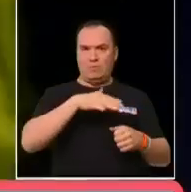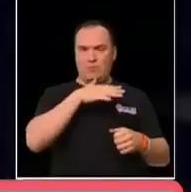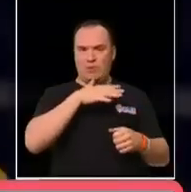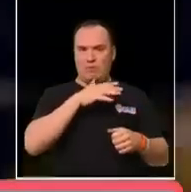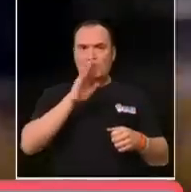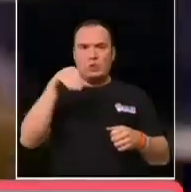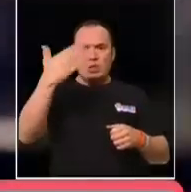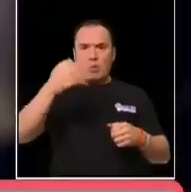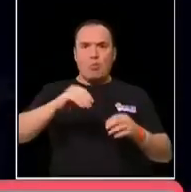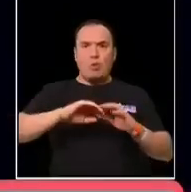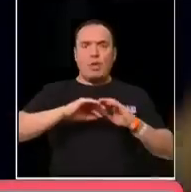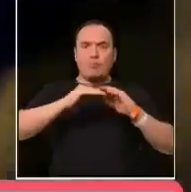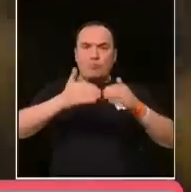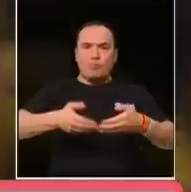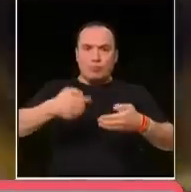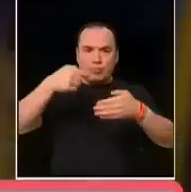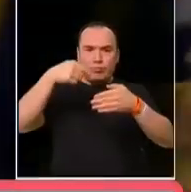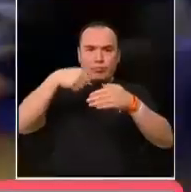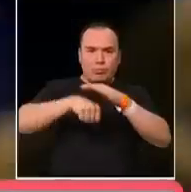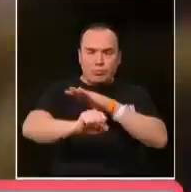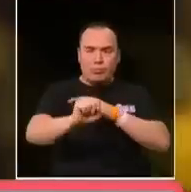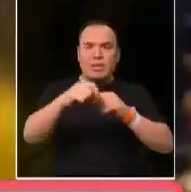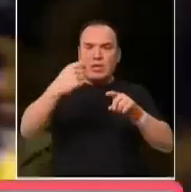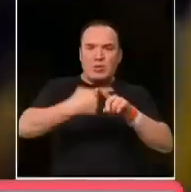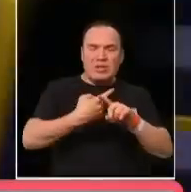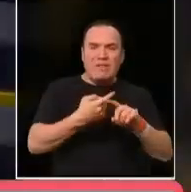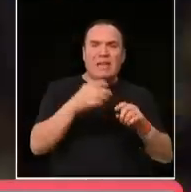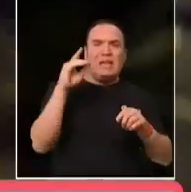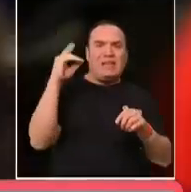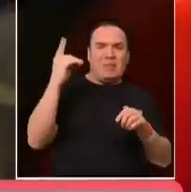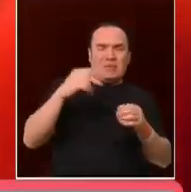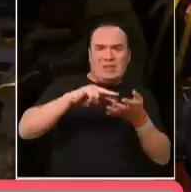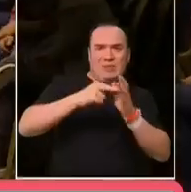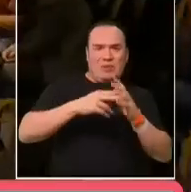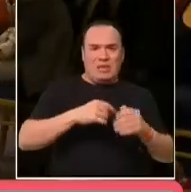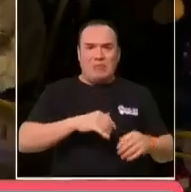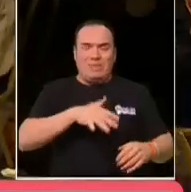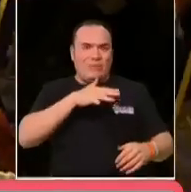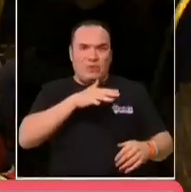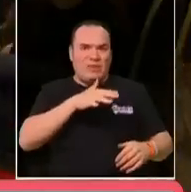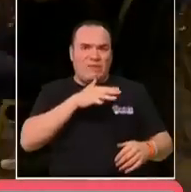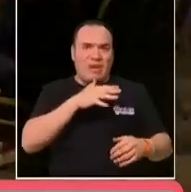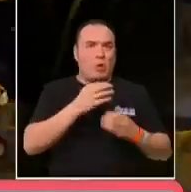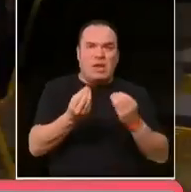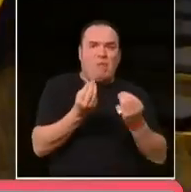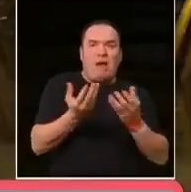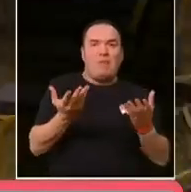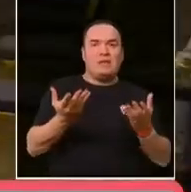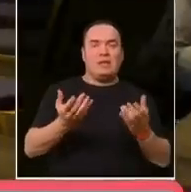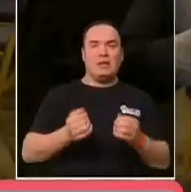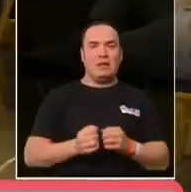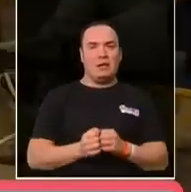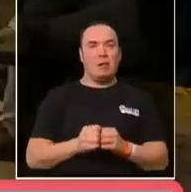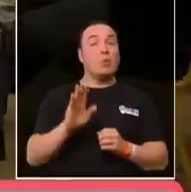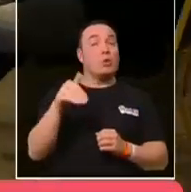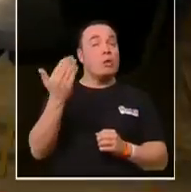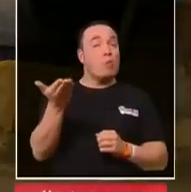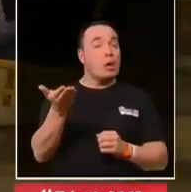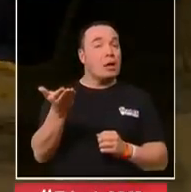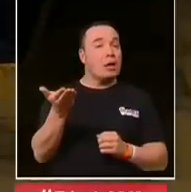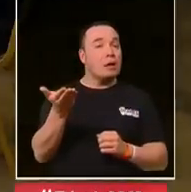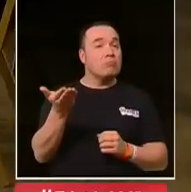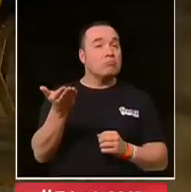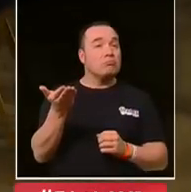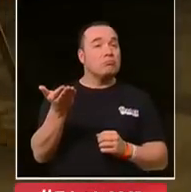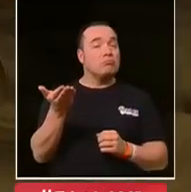nuevo, ¿ya? Porque igual habían diagnósticos médicos, entonces eso nos frenaba. Pero después de un tiempo y